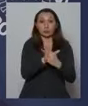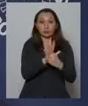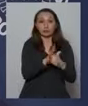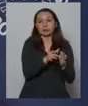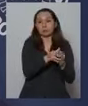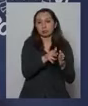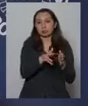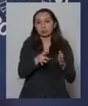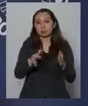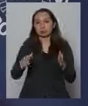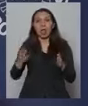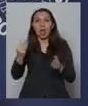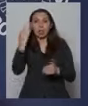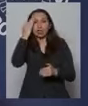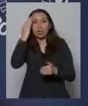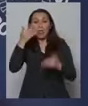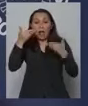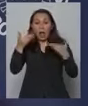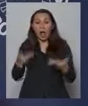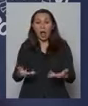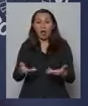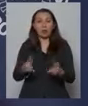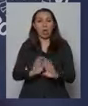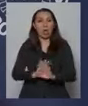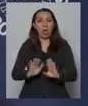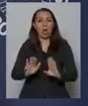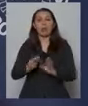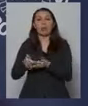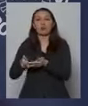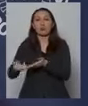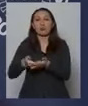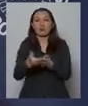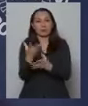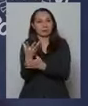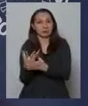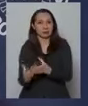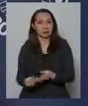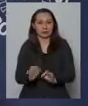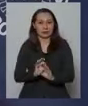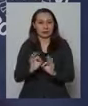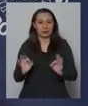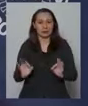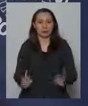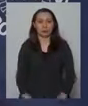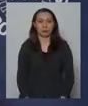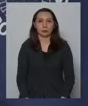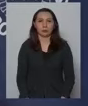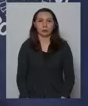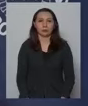COVID-19 y se encuentran en una etapa en que no hay transmisión del virus.